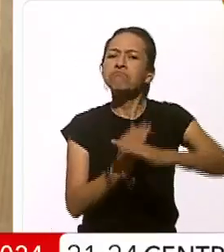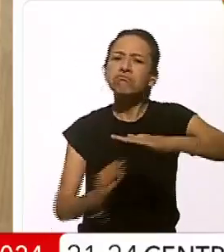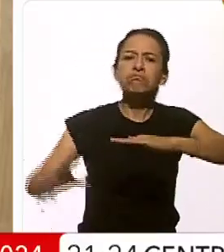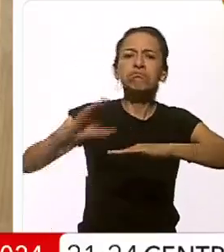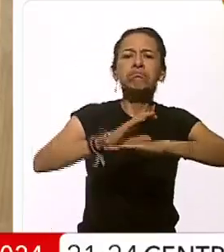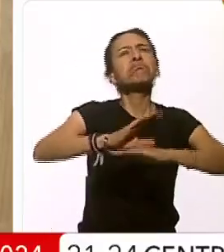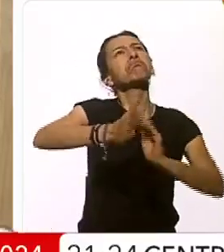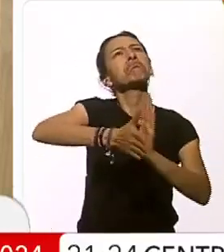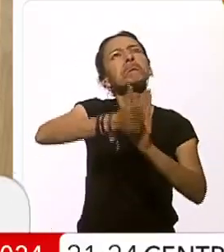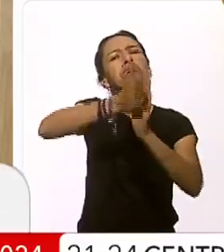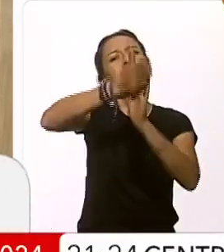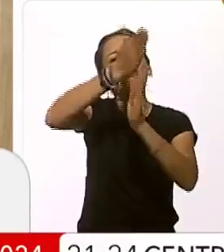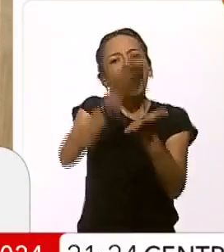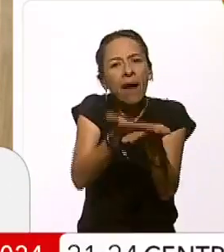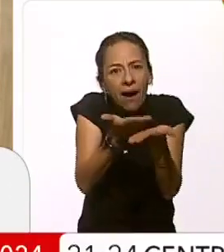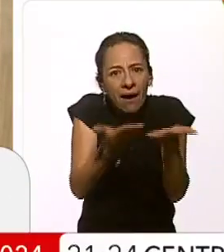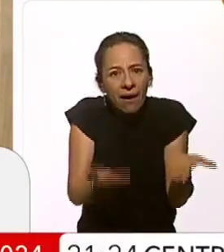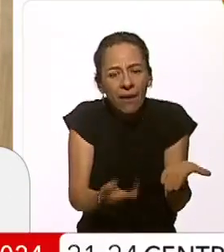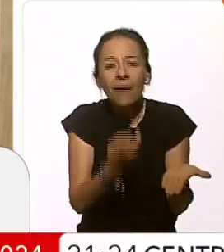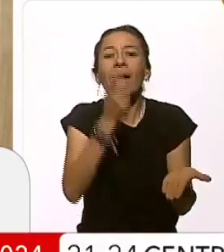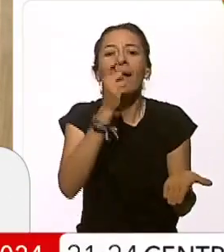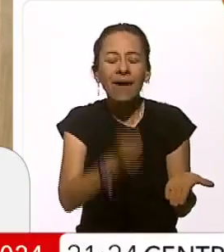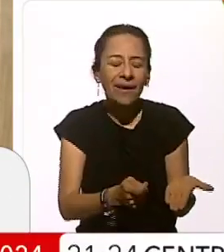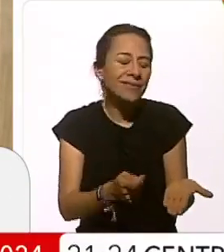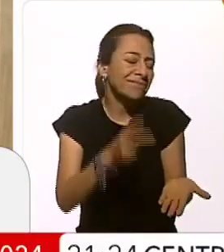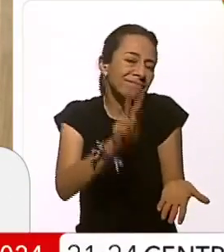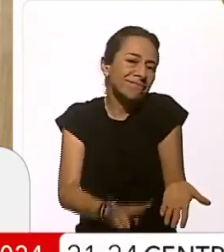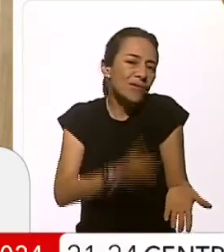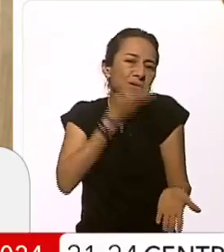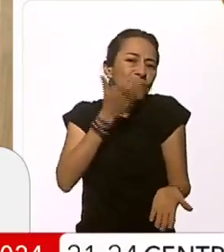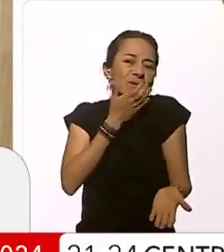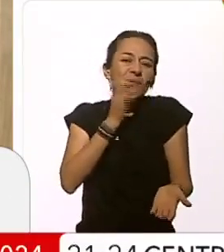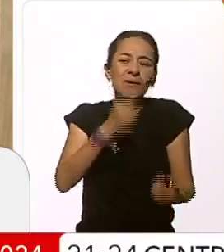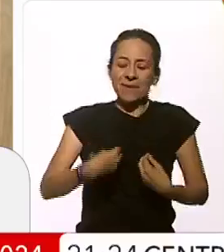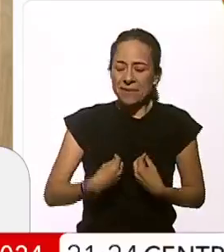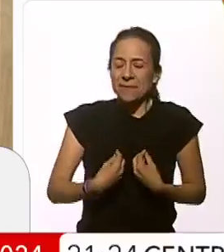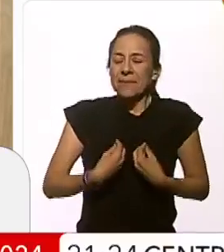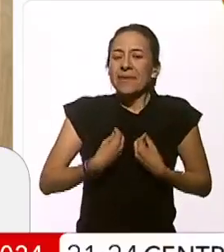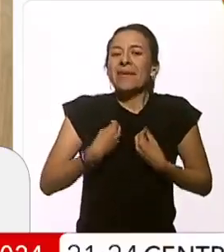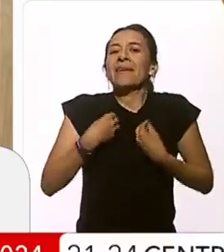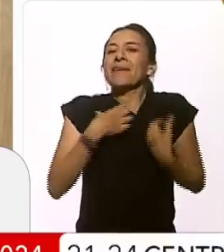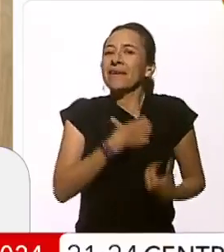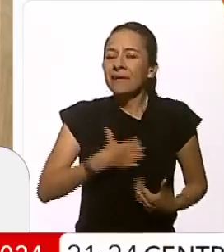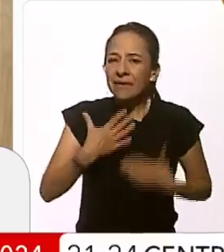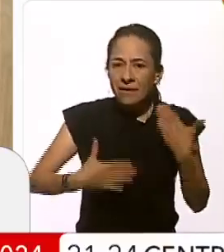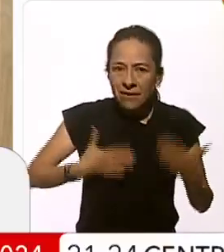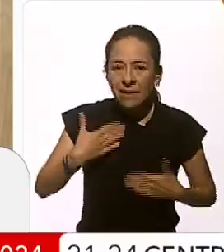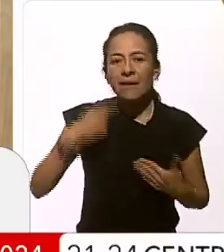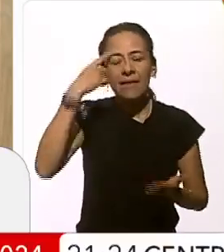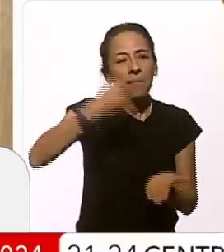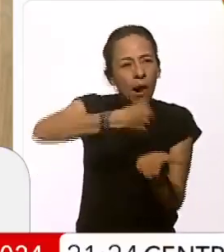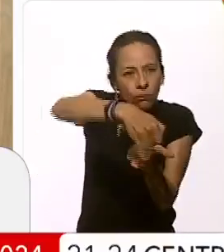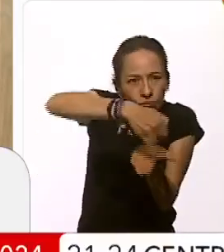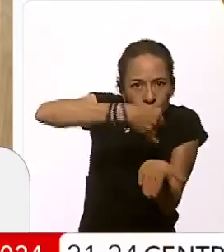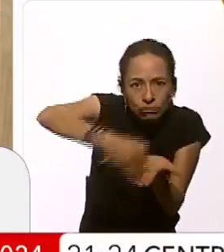ininterrumpida de celebración normalmente a la vida, a la fertilidad, a la petición, a la